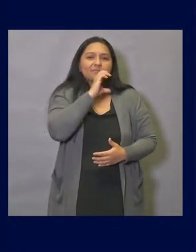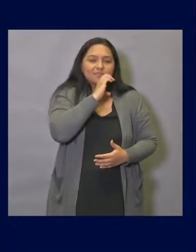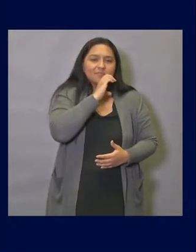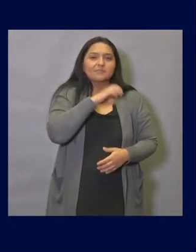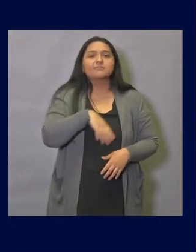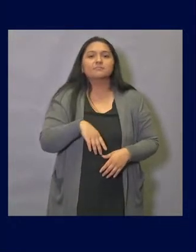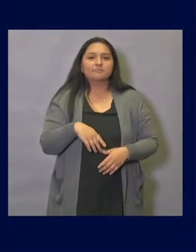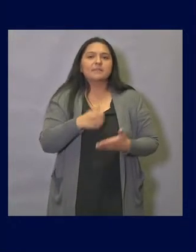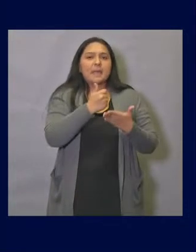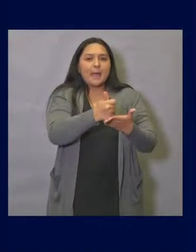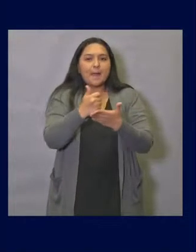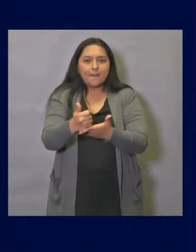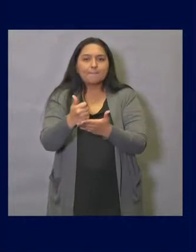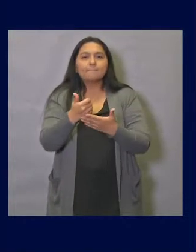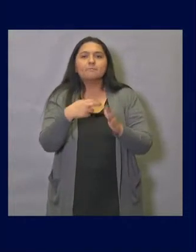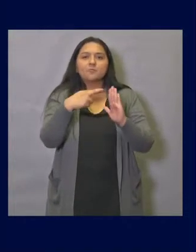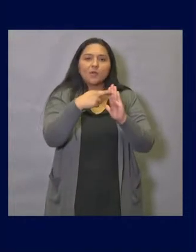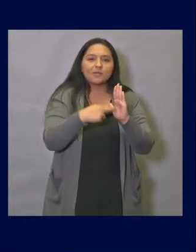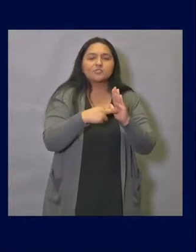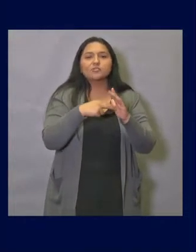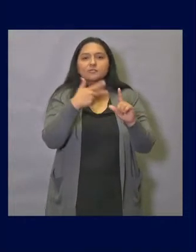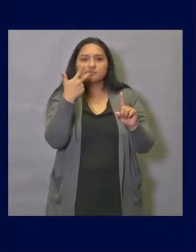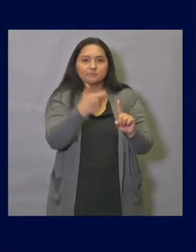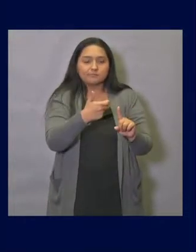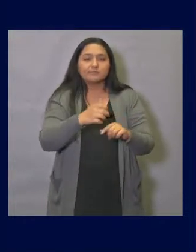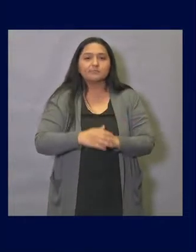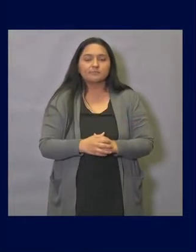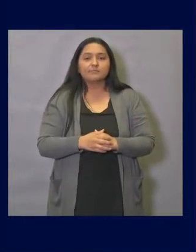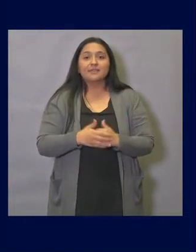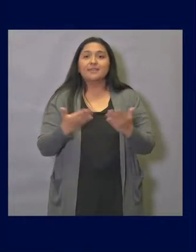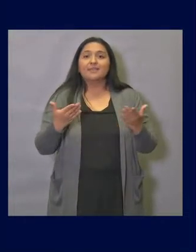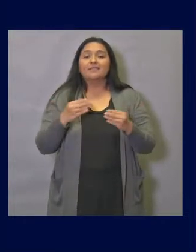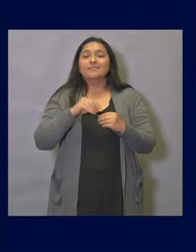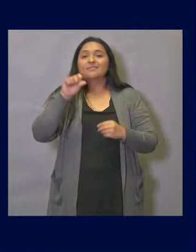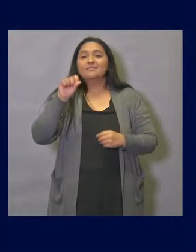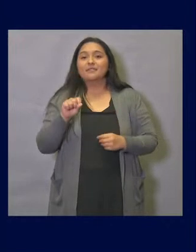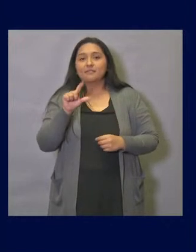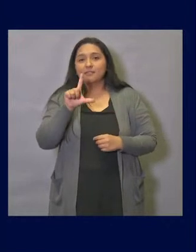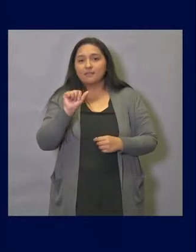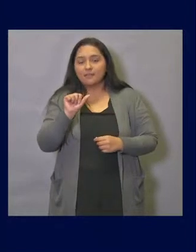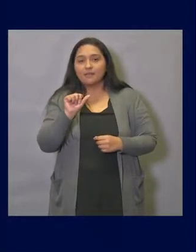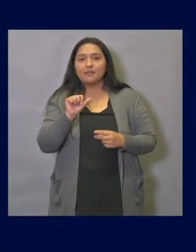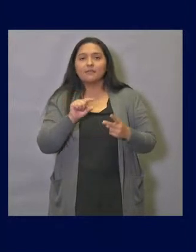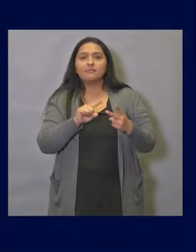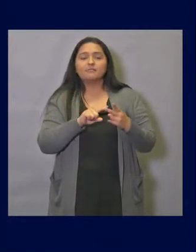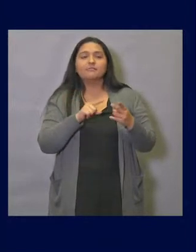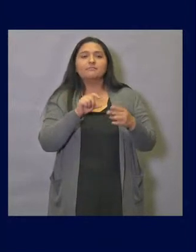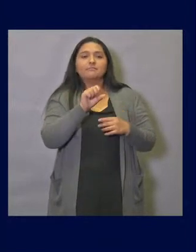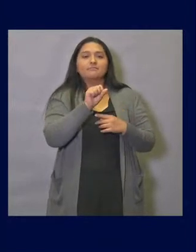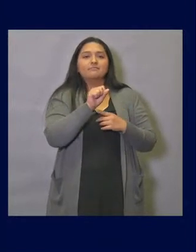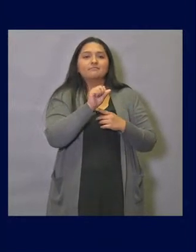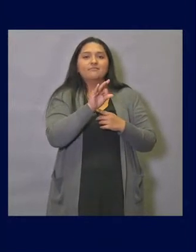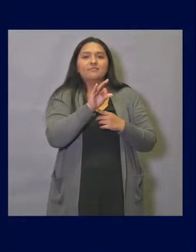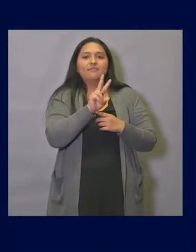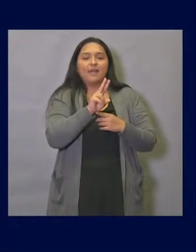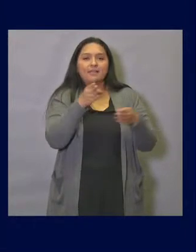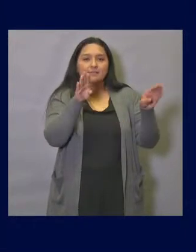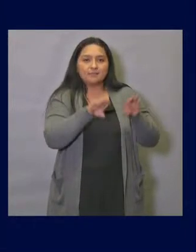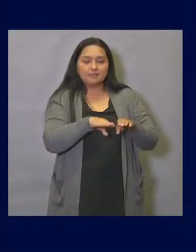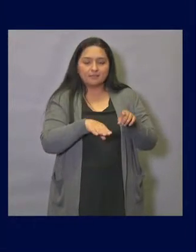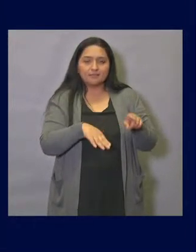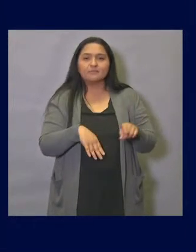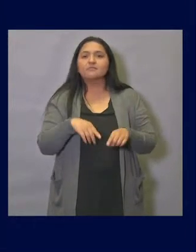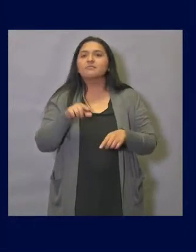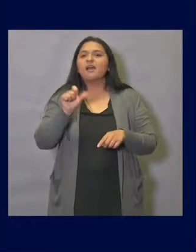personas mayores. Varios de estos centros en el sur de Los Ángeles y el Valle del Antílope, áreas de